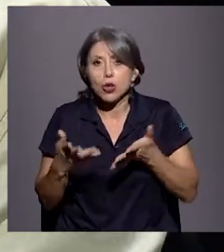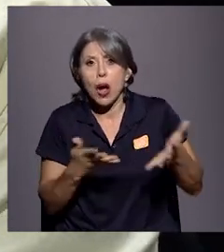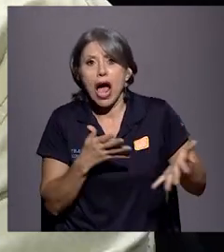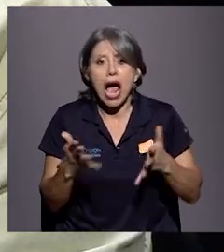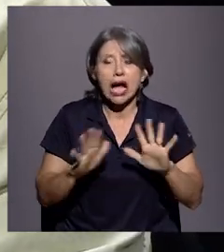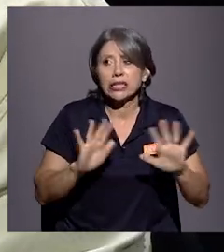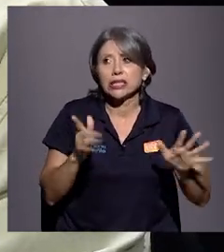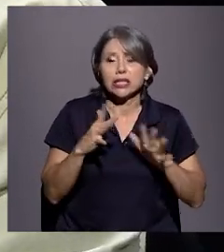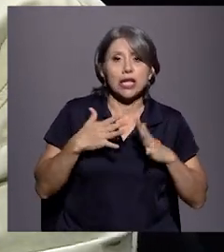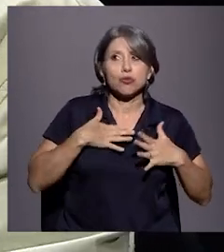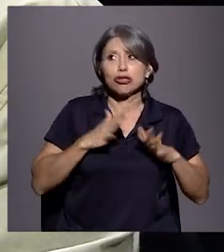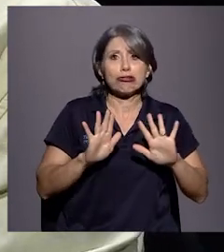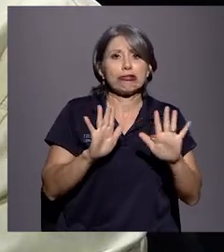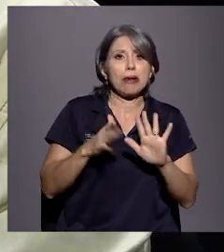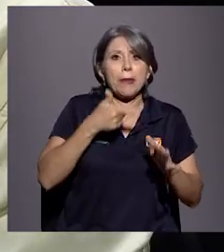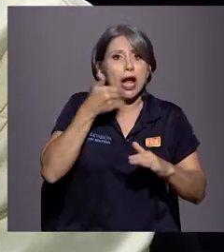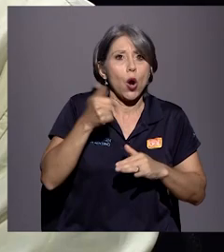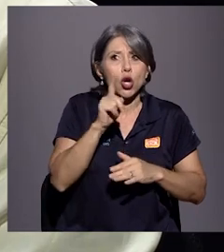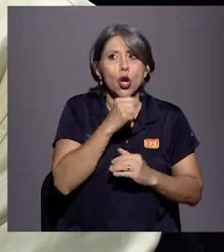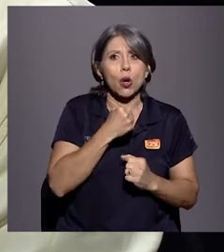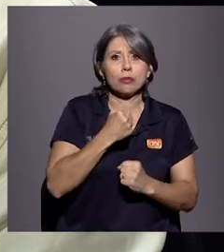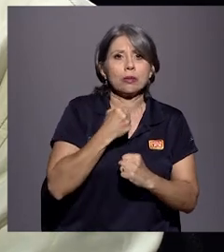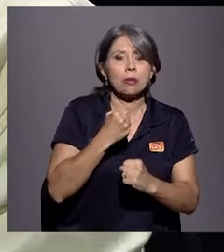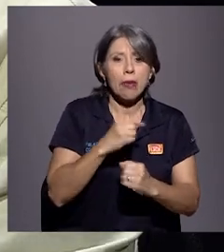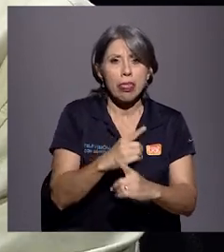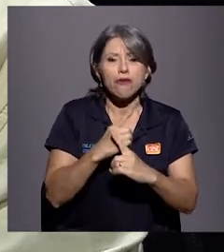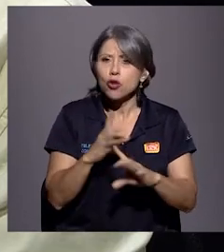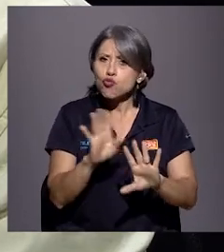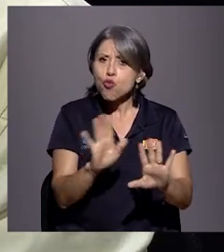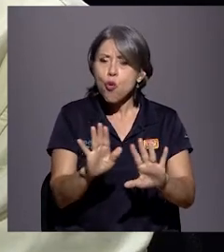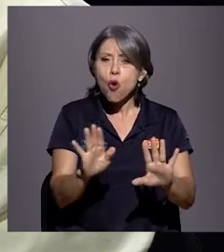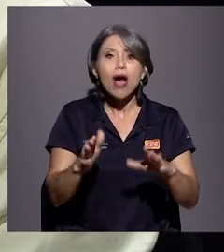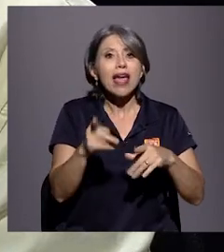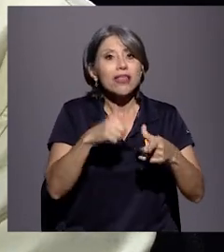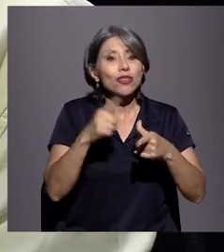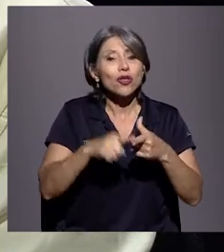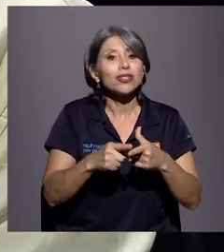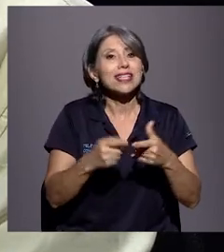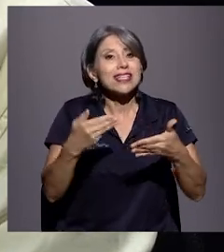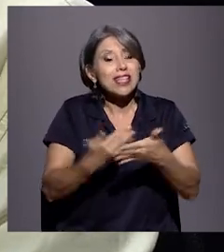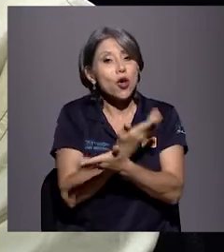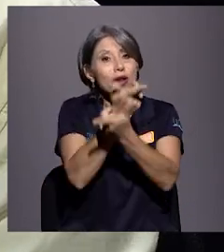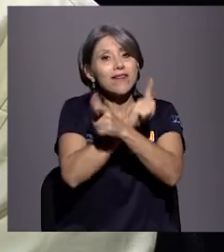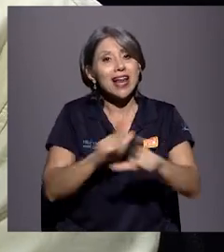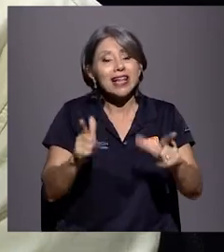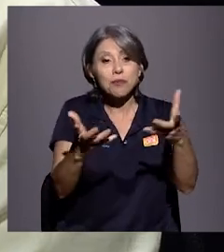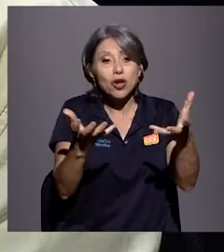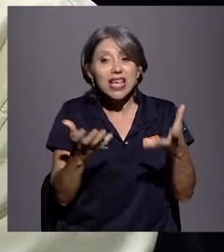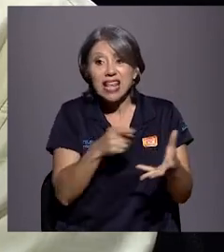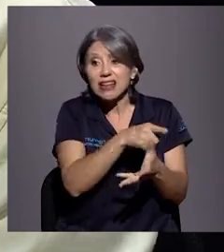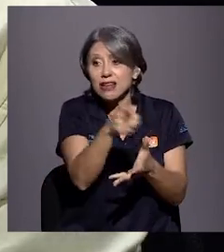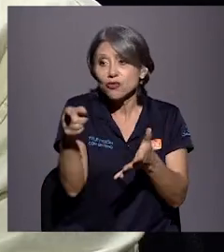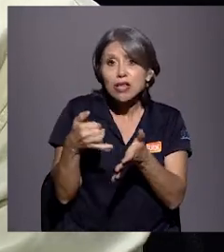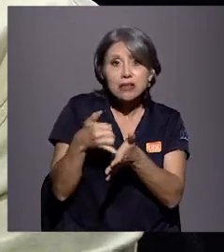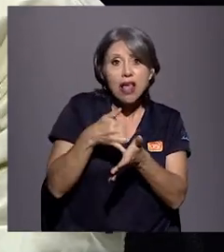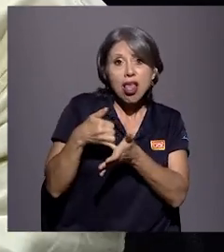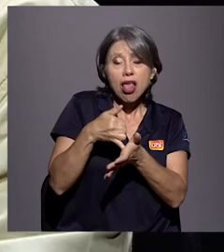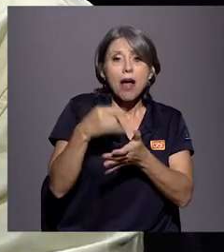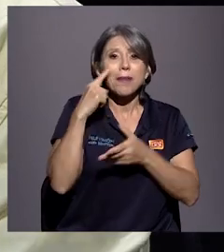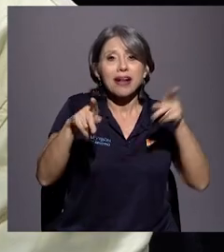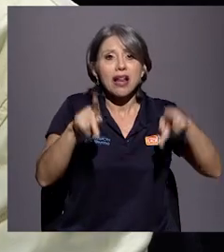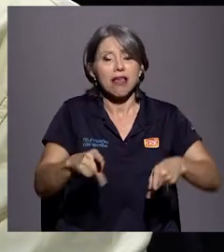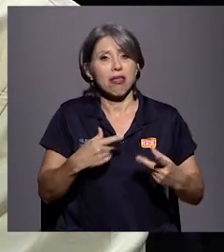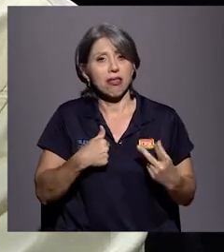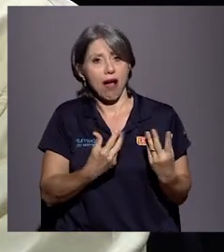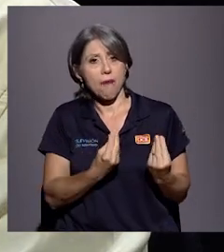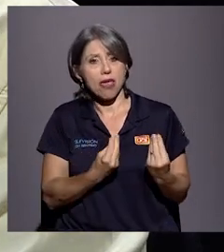neoliberalismo tiene este grande ideal de crear precariedad en todo lo que es mundo para que la gente tenga miedo de